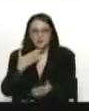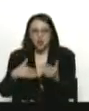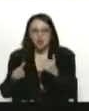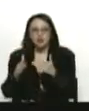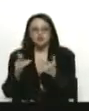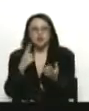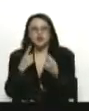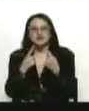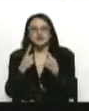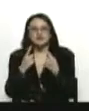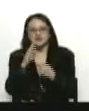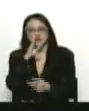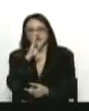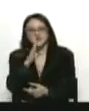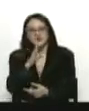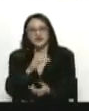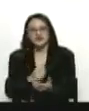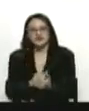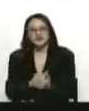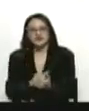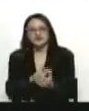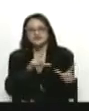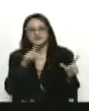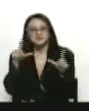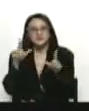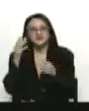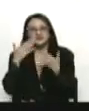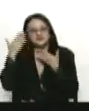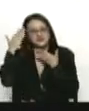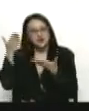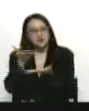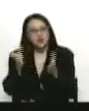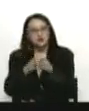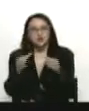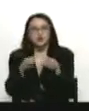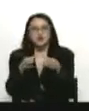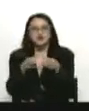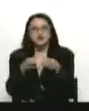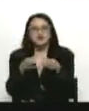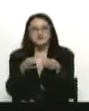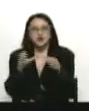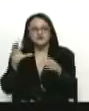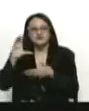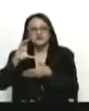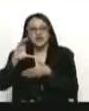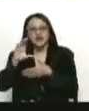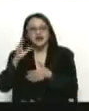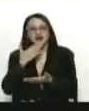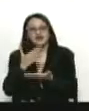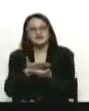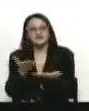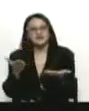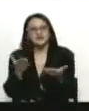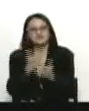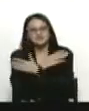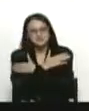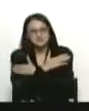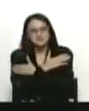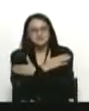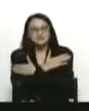darle la entrevista en vivo y directo ahí a la pizarra. Un saludo a todo el equipo de la pizarra y de la CELAC. Gracias. Dale, un fuerte